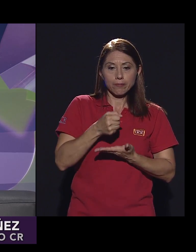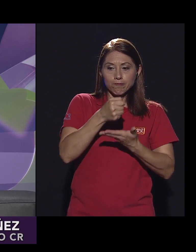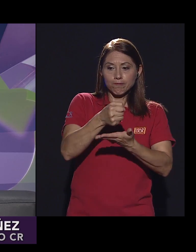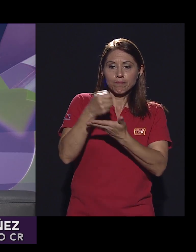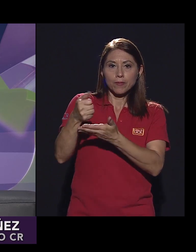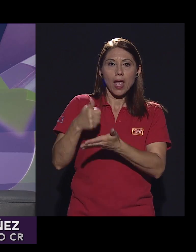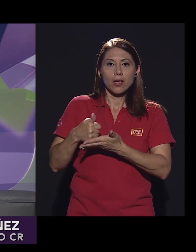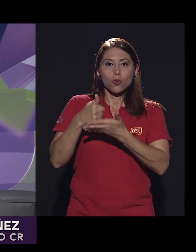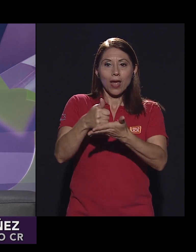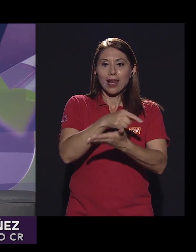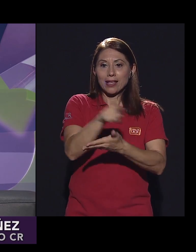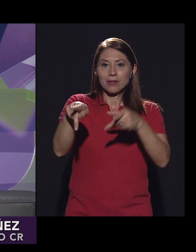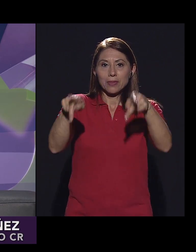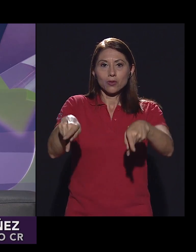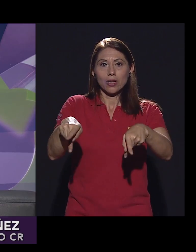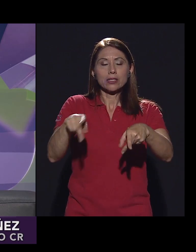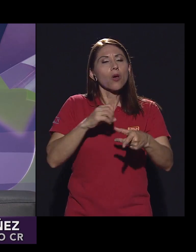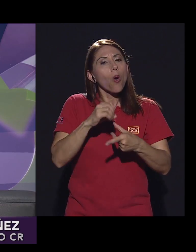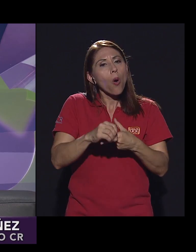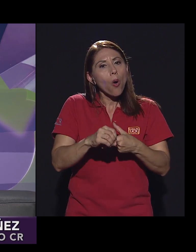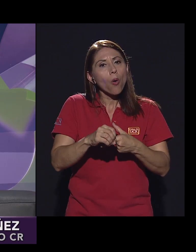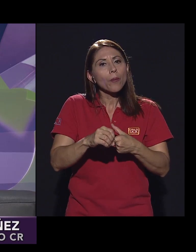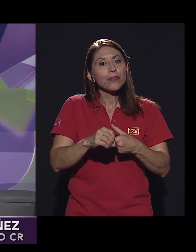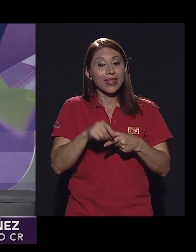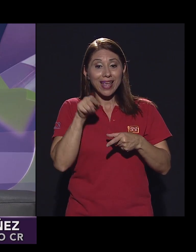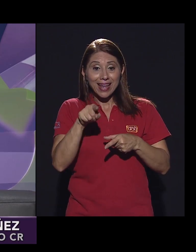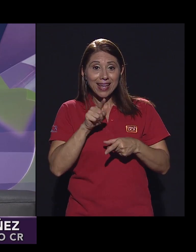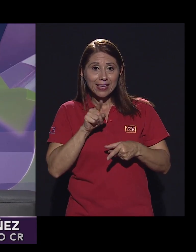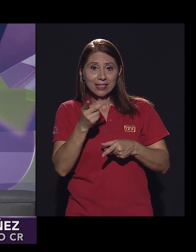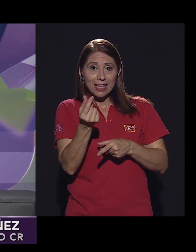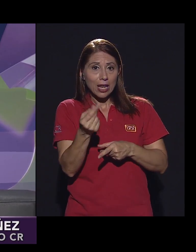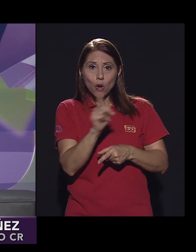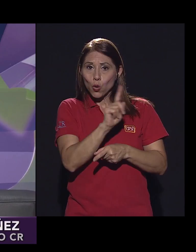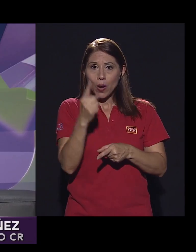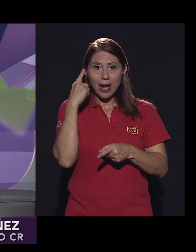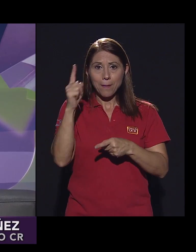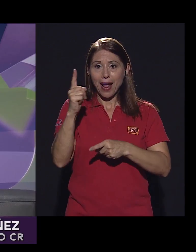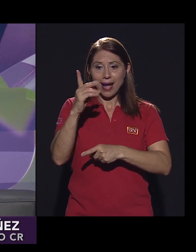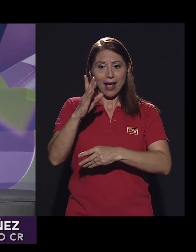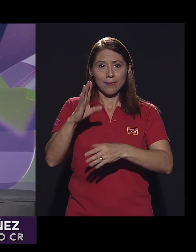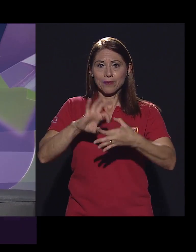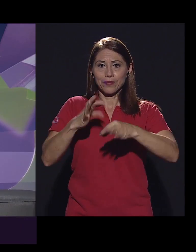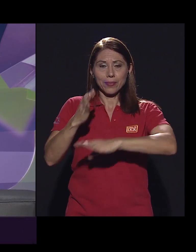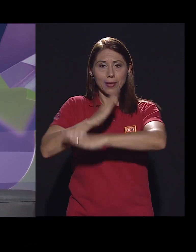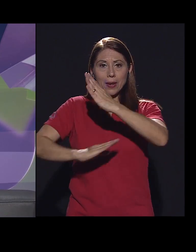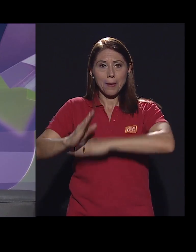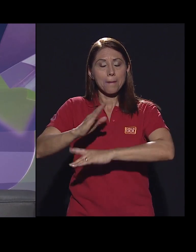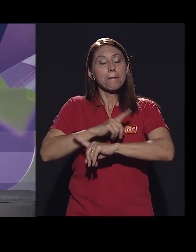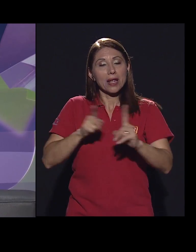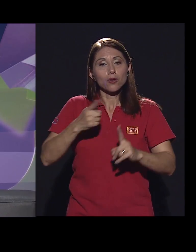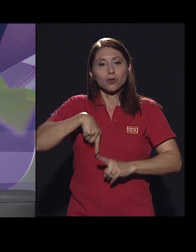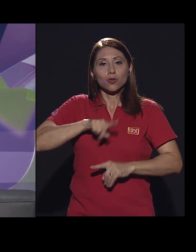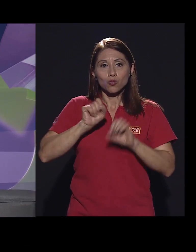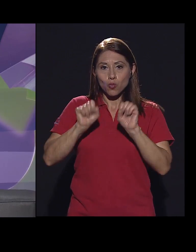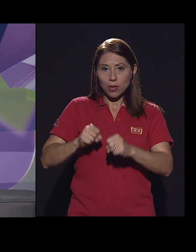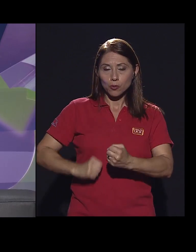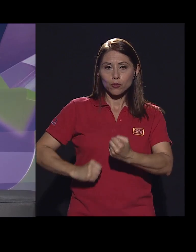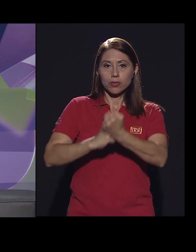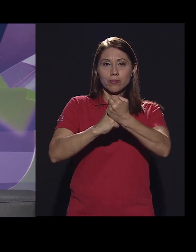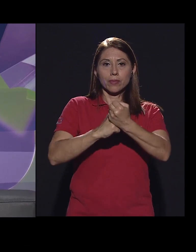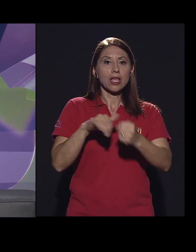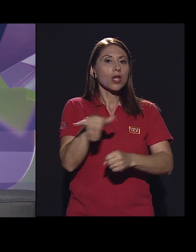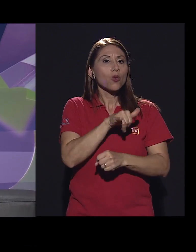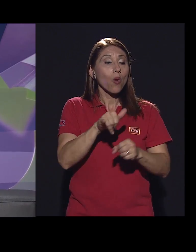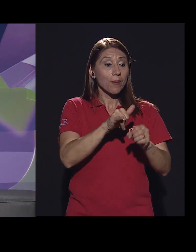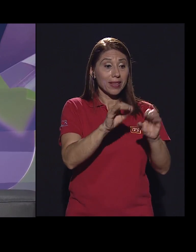esos atletas o para atletas, o recursos que no eran para paralímpicos, pero pudimos apoyarlos. Igualmente, las diferentes